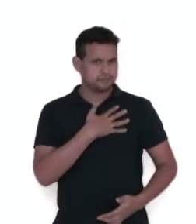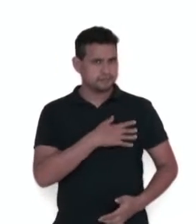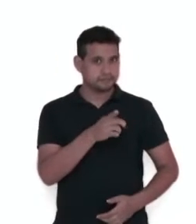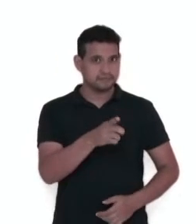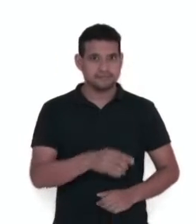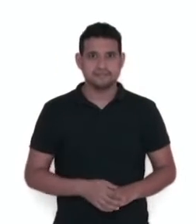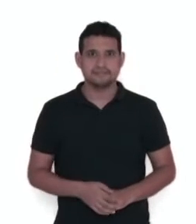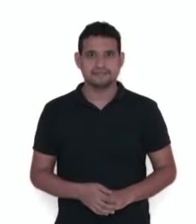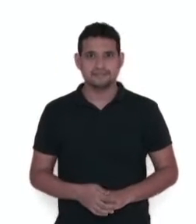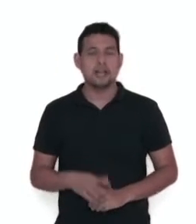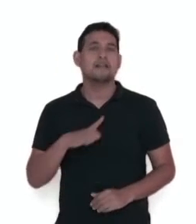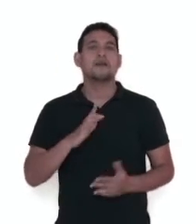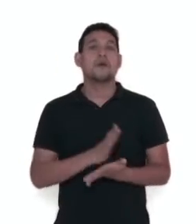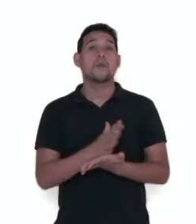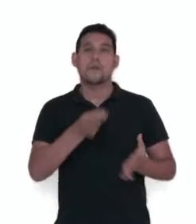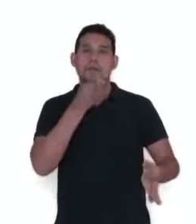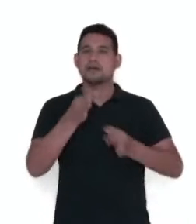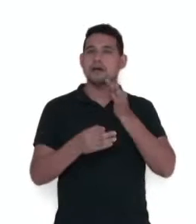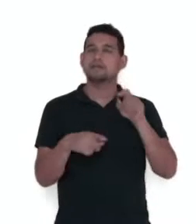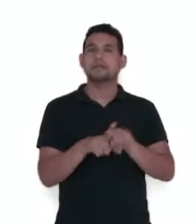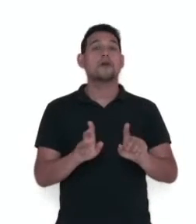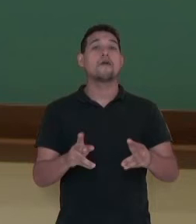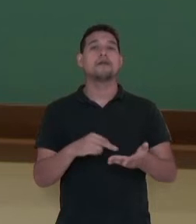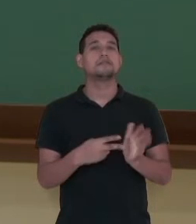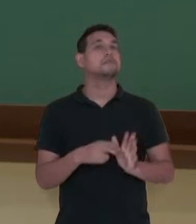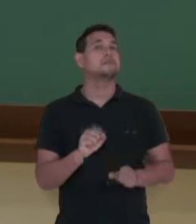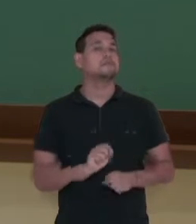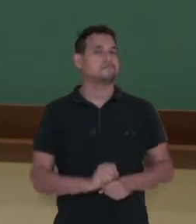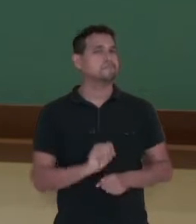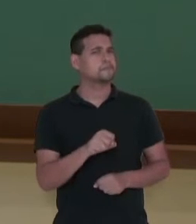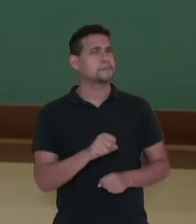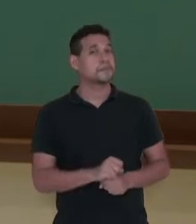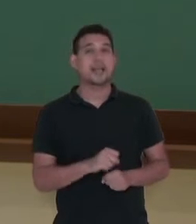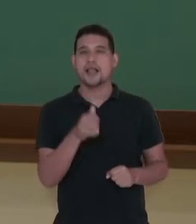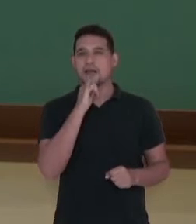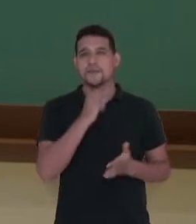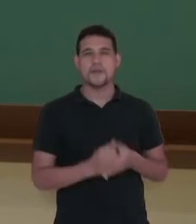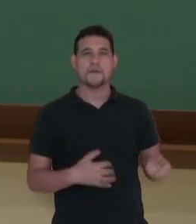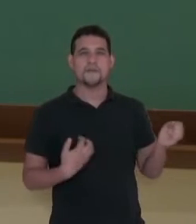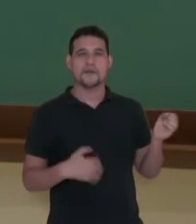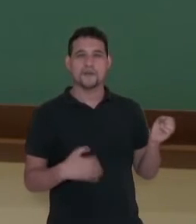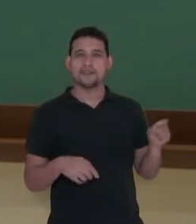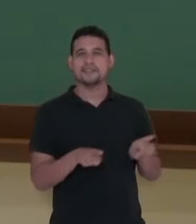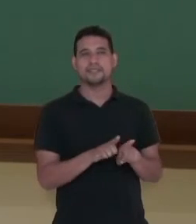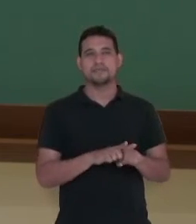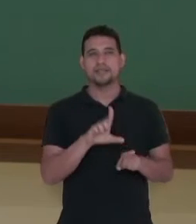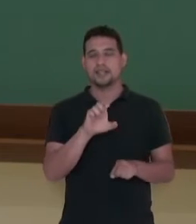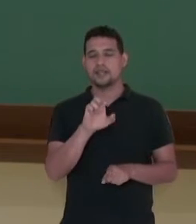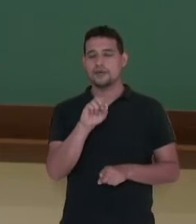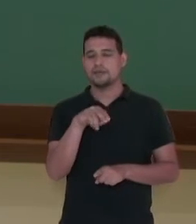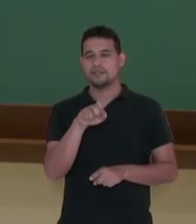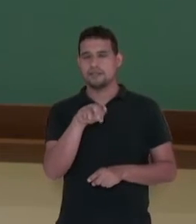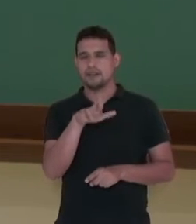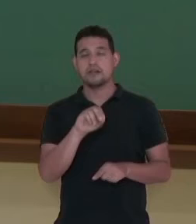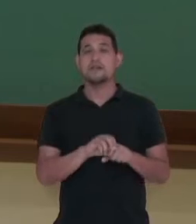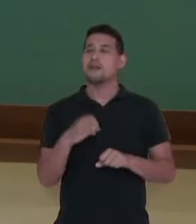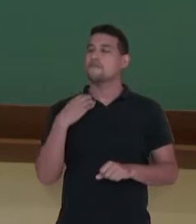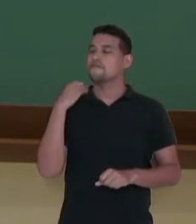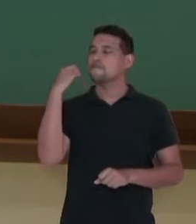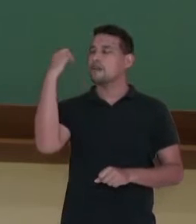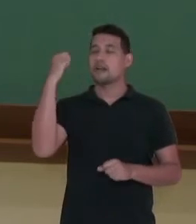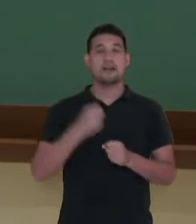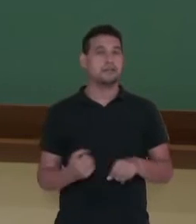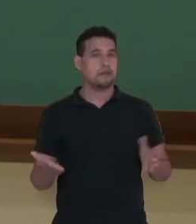guste? Una sugestión que tenemos acá, sí, las sertanejas de Leandro y Leonardo, en los viajes de verano,